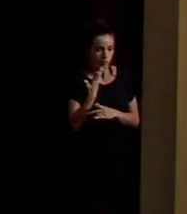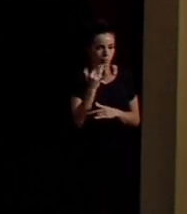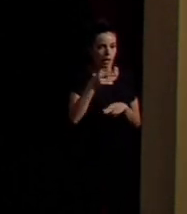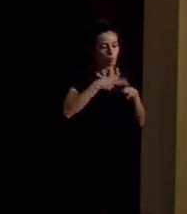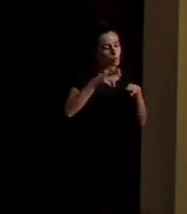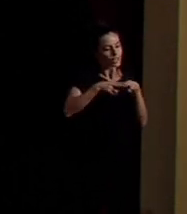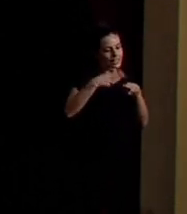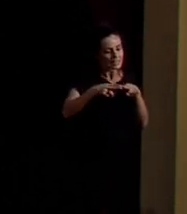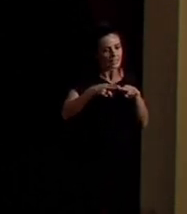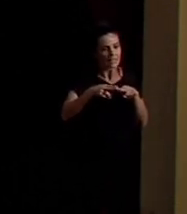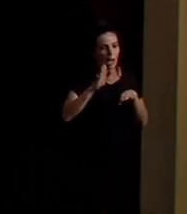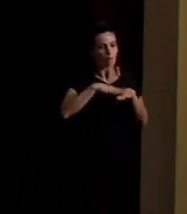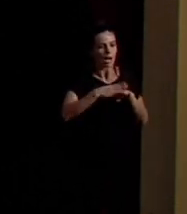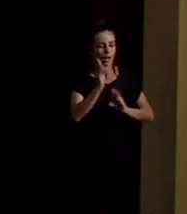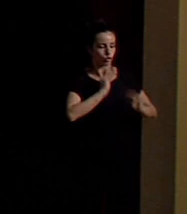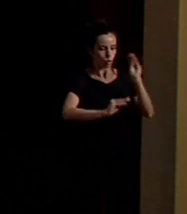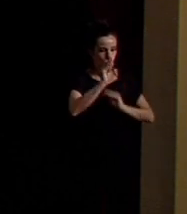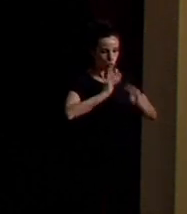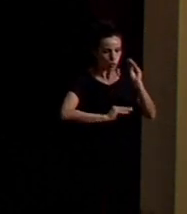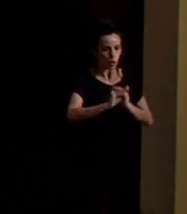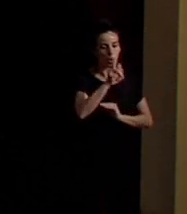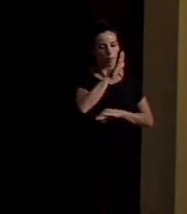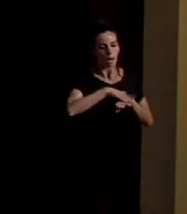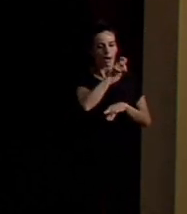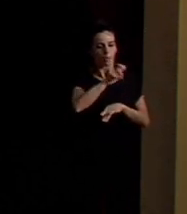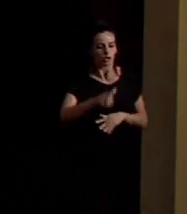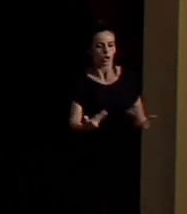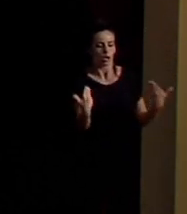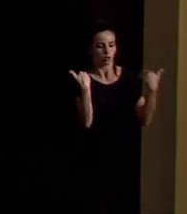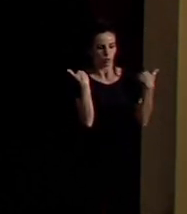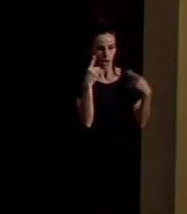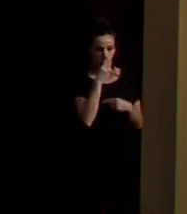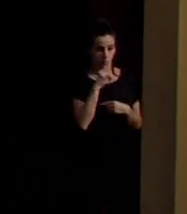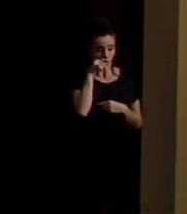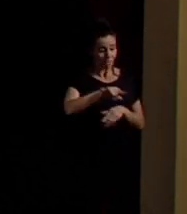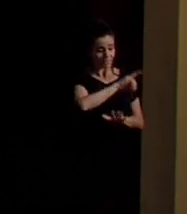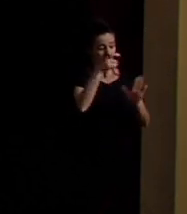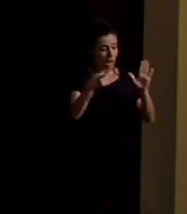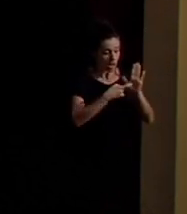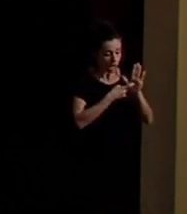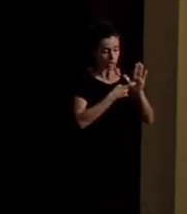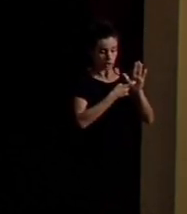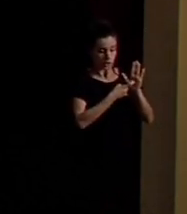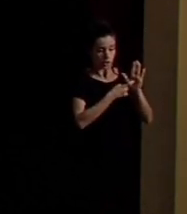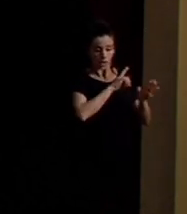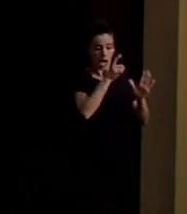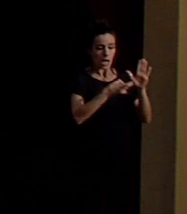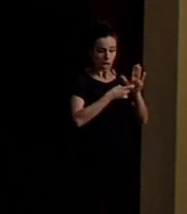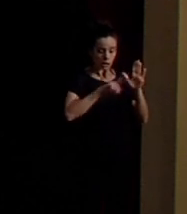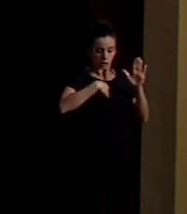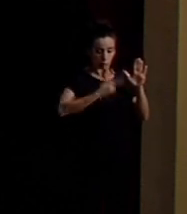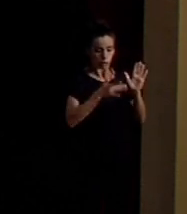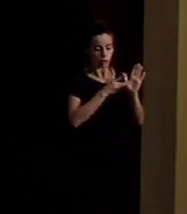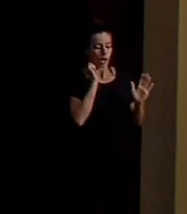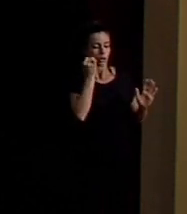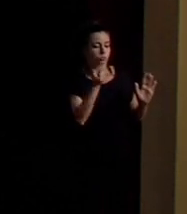de salida para las víctimas de la prostitución y de la trata, ¿no? Esta ley fue recurrida ante